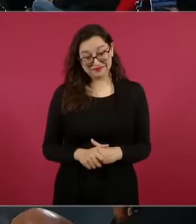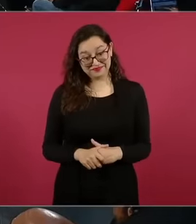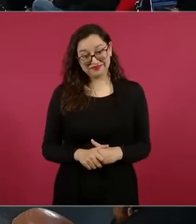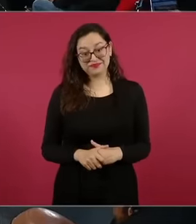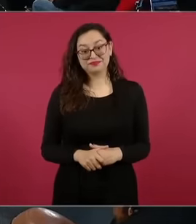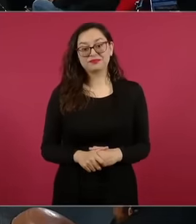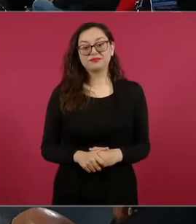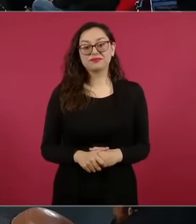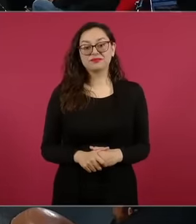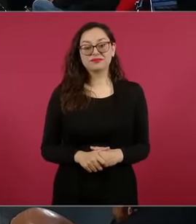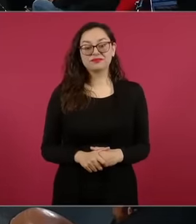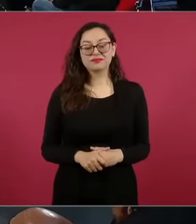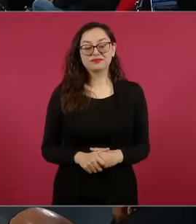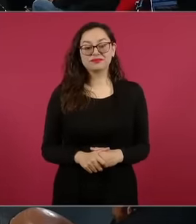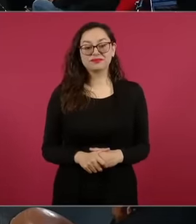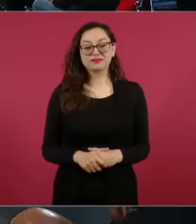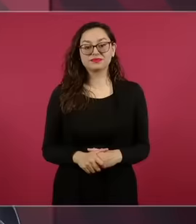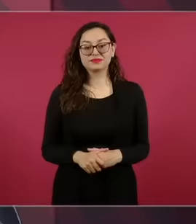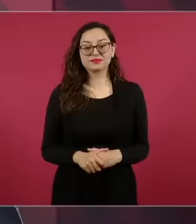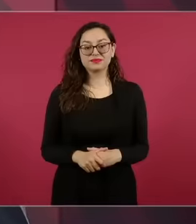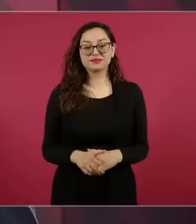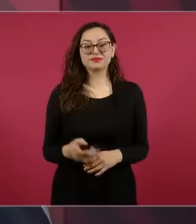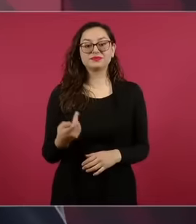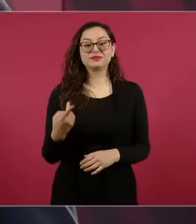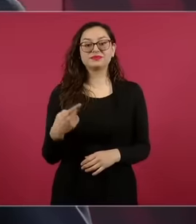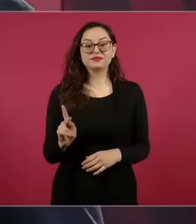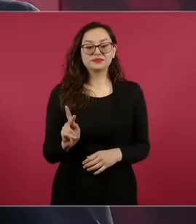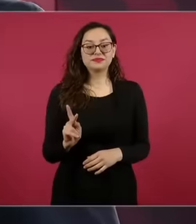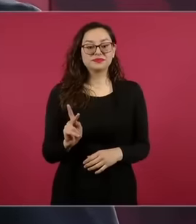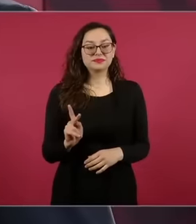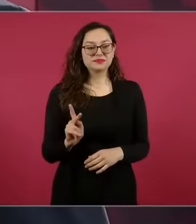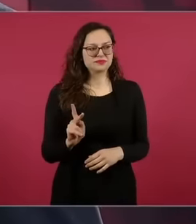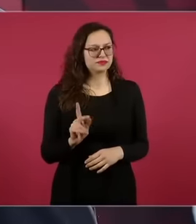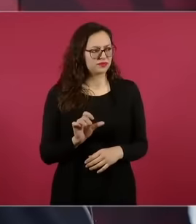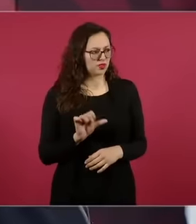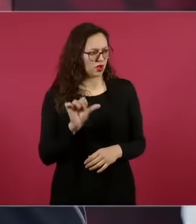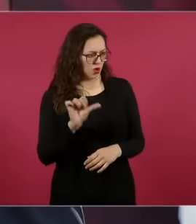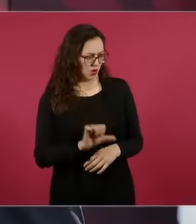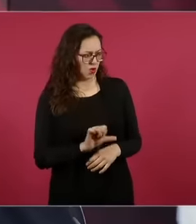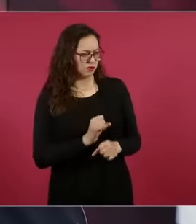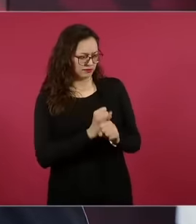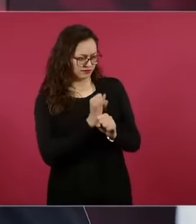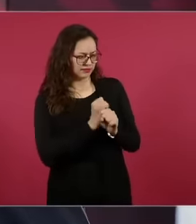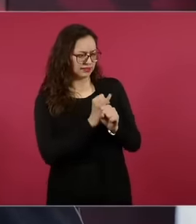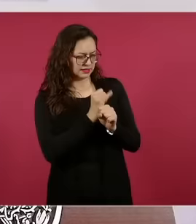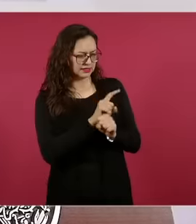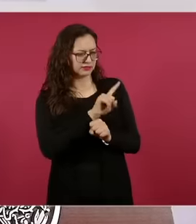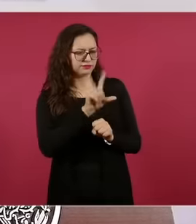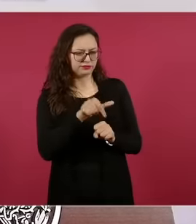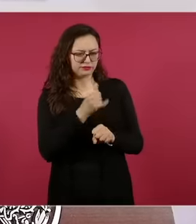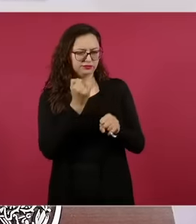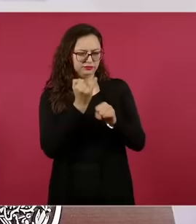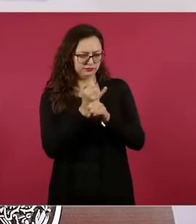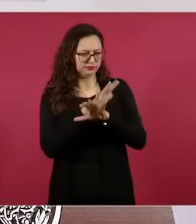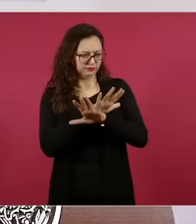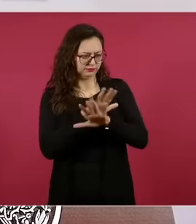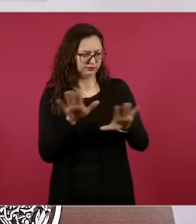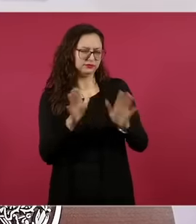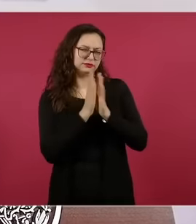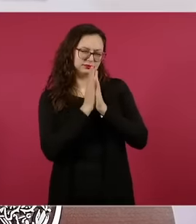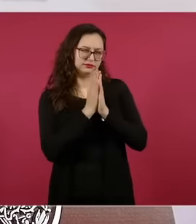Pero a ver si hoy podemos informar, ¿no?, sobre